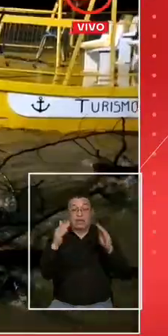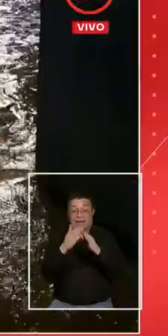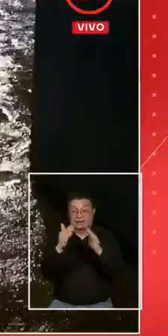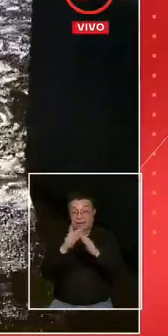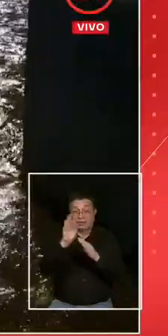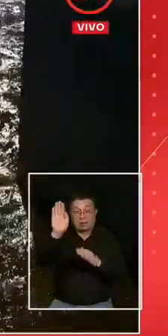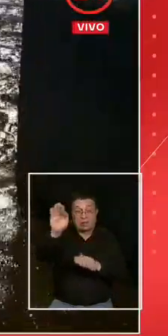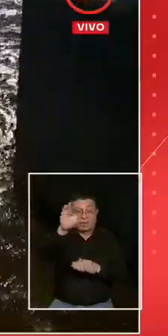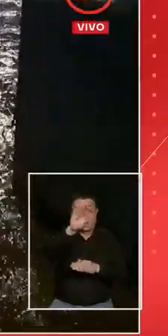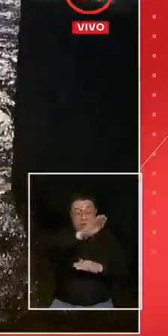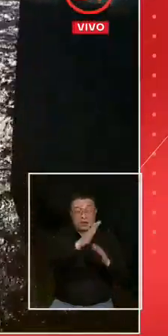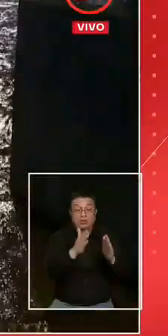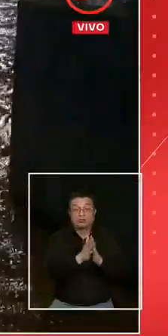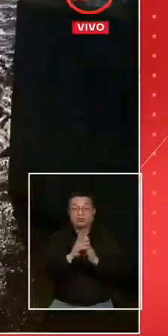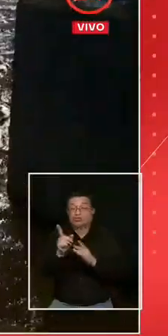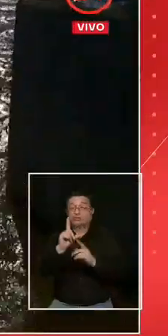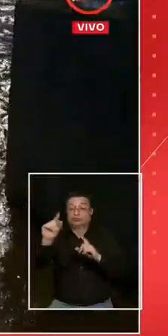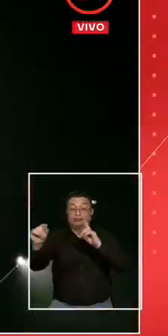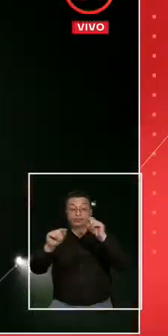querido evacuar todavía? Efectivamente,